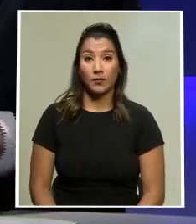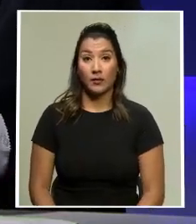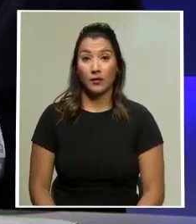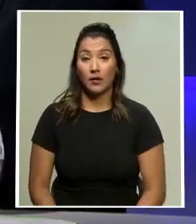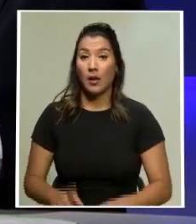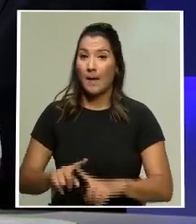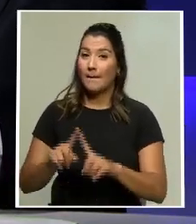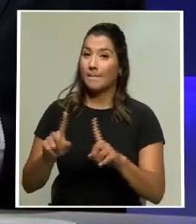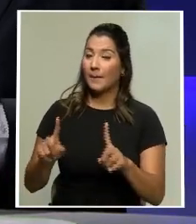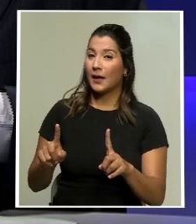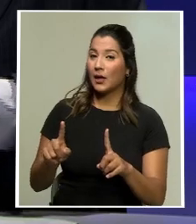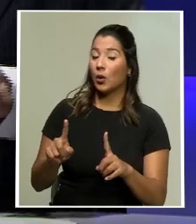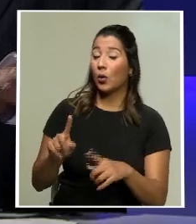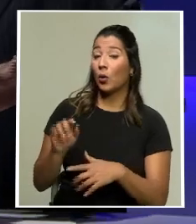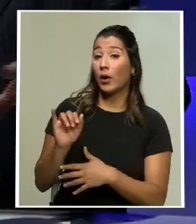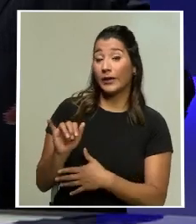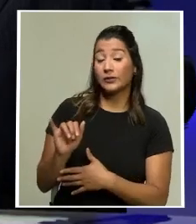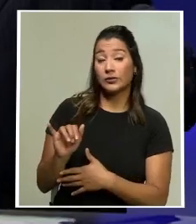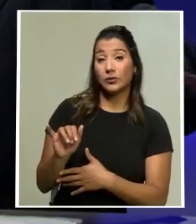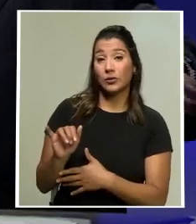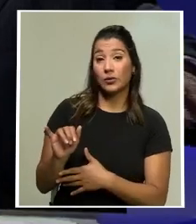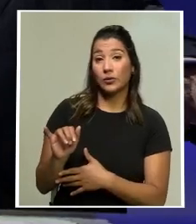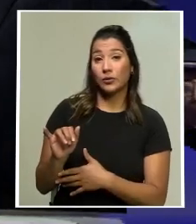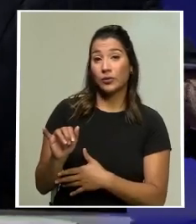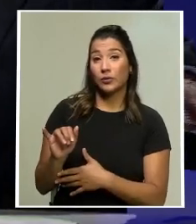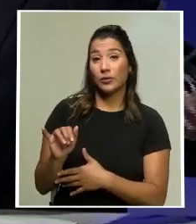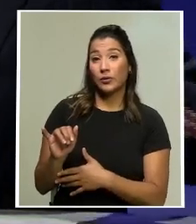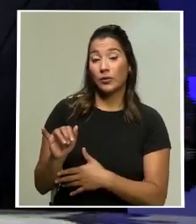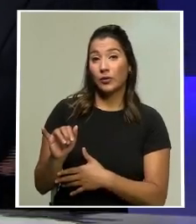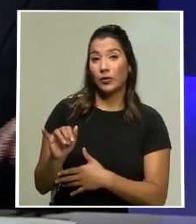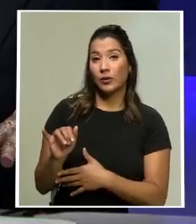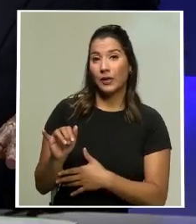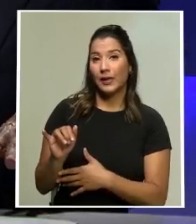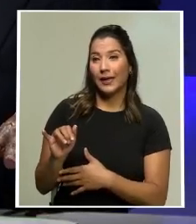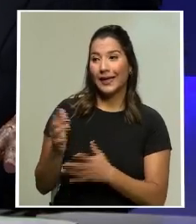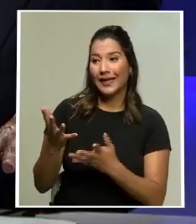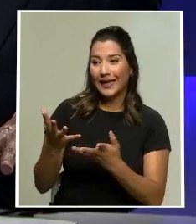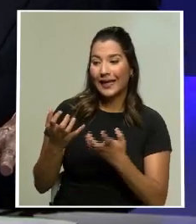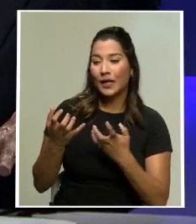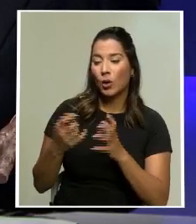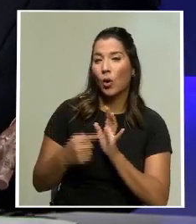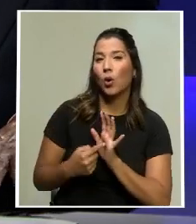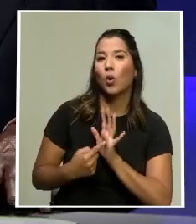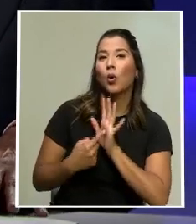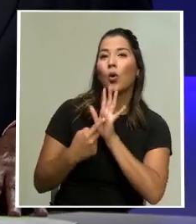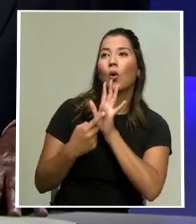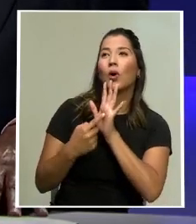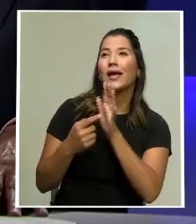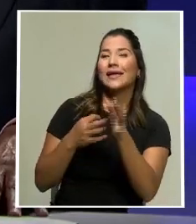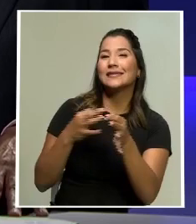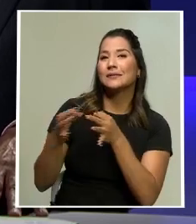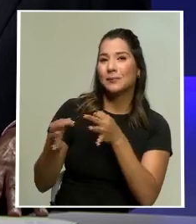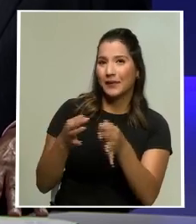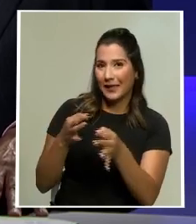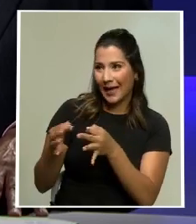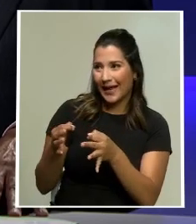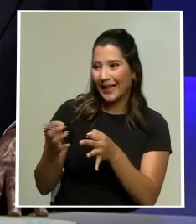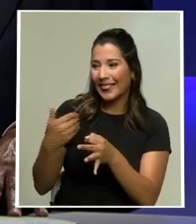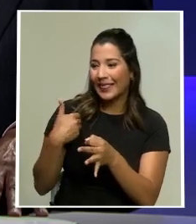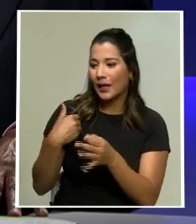Pero eso te da también la medida de la extensión de la estructura